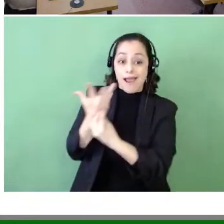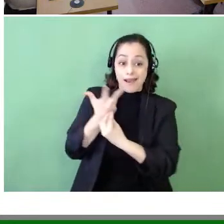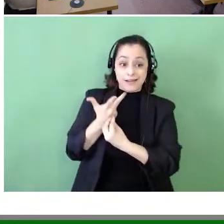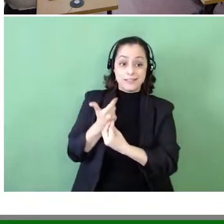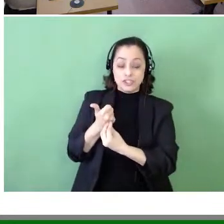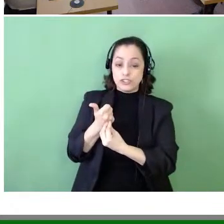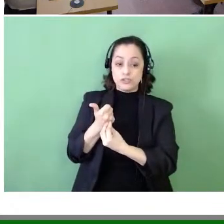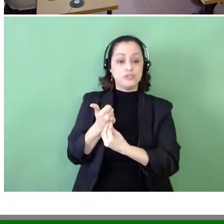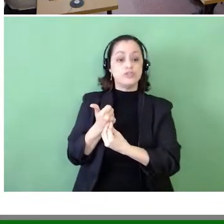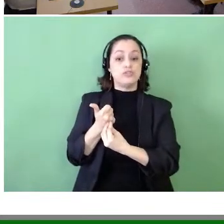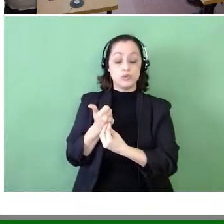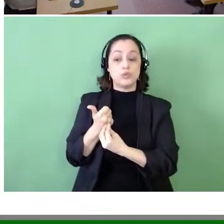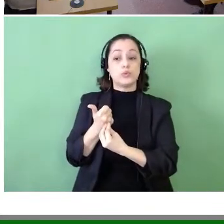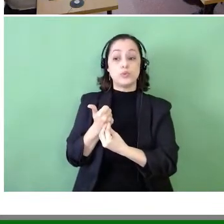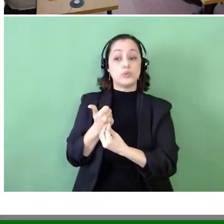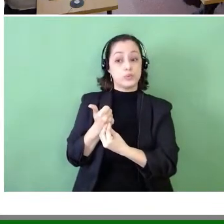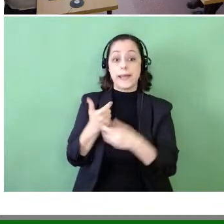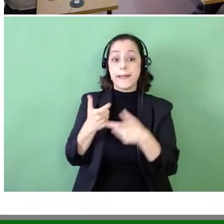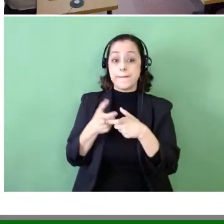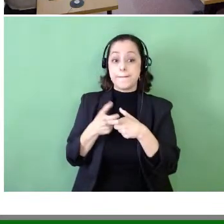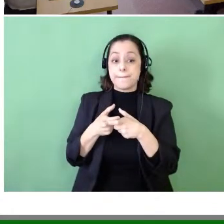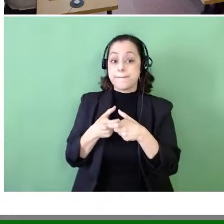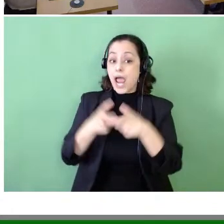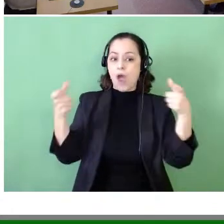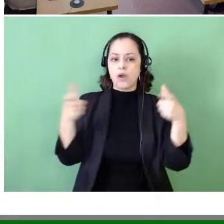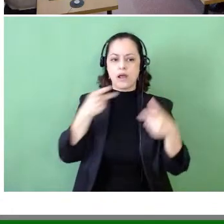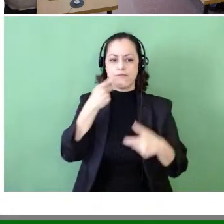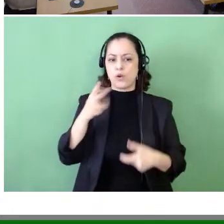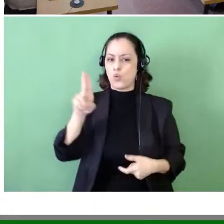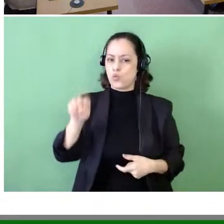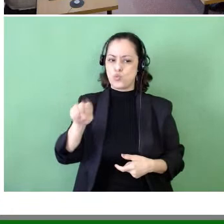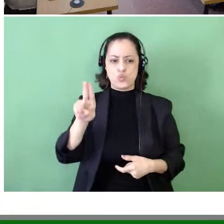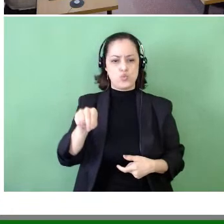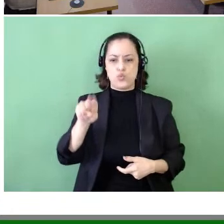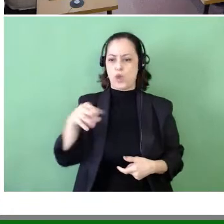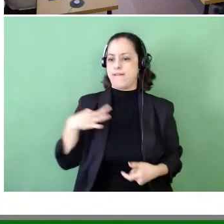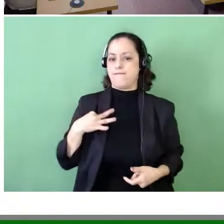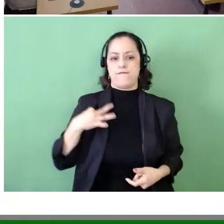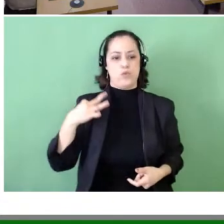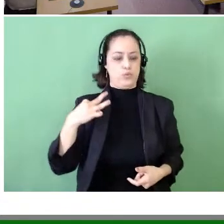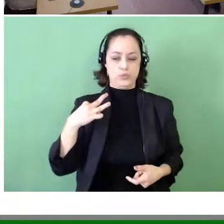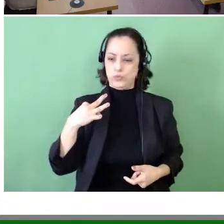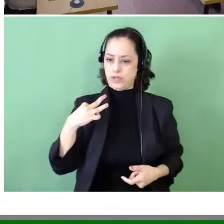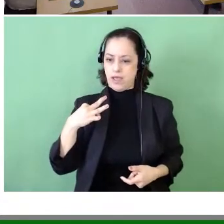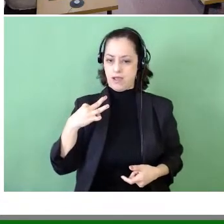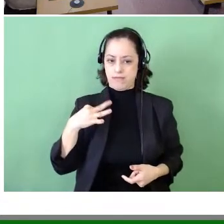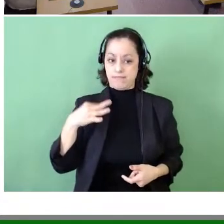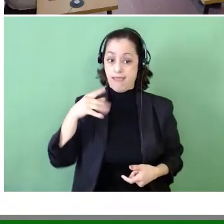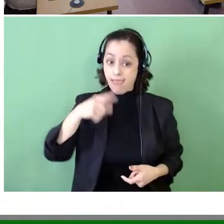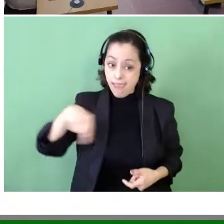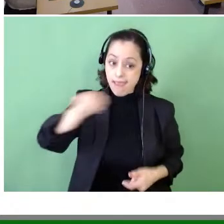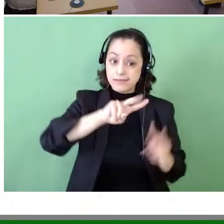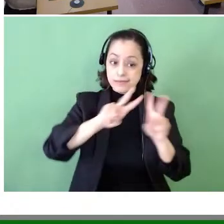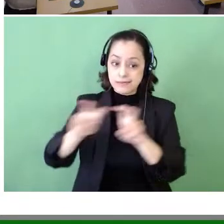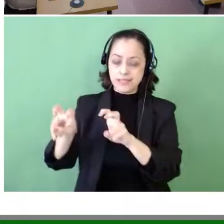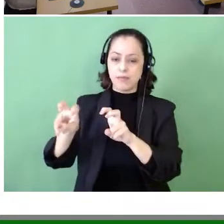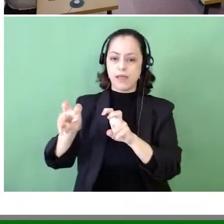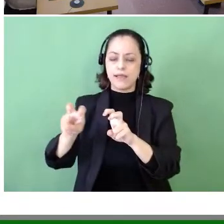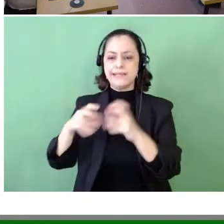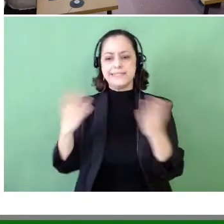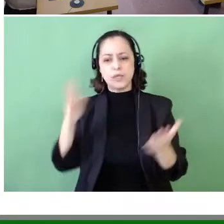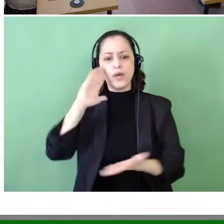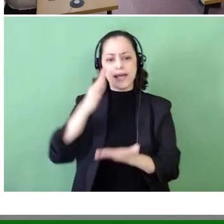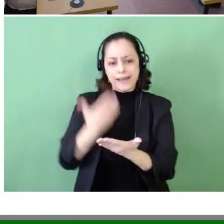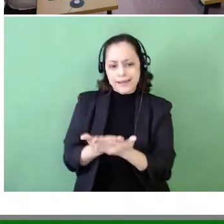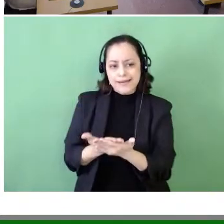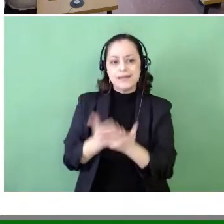que la mayoría ha dicho que nunca hacen trabajo voluntariado. Entonces, creemos que están